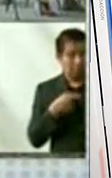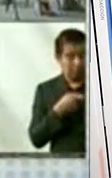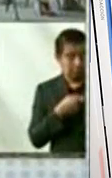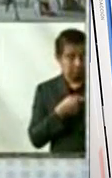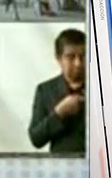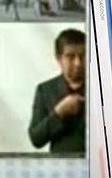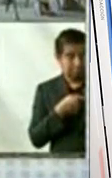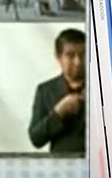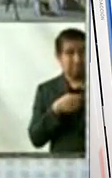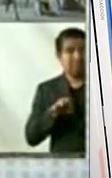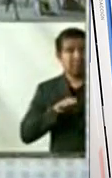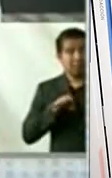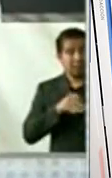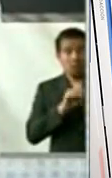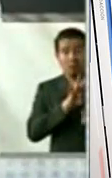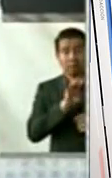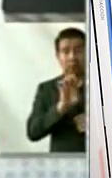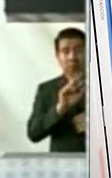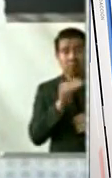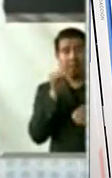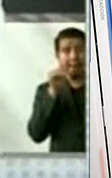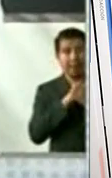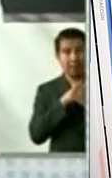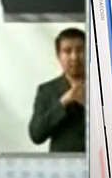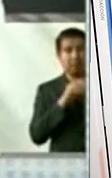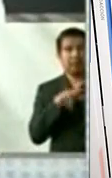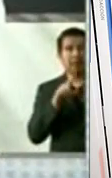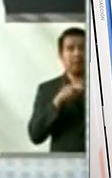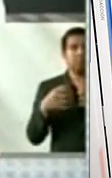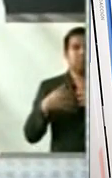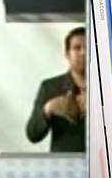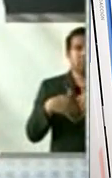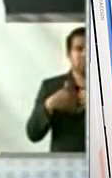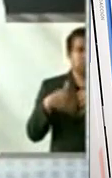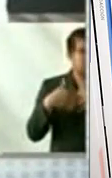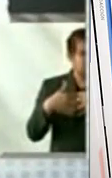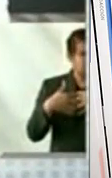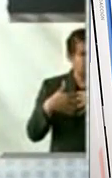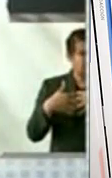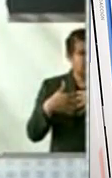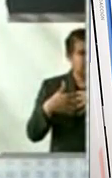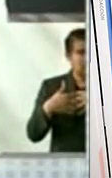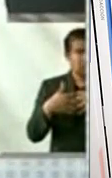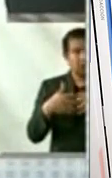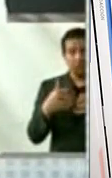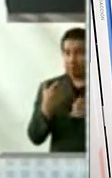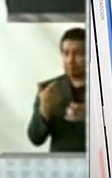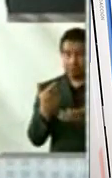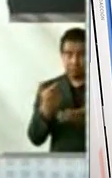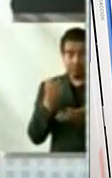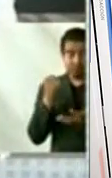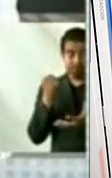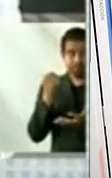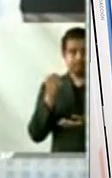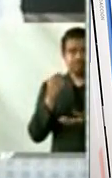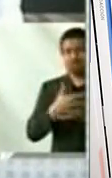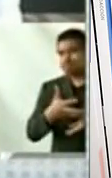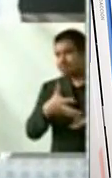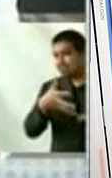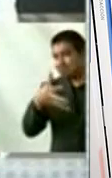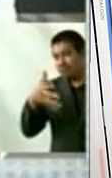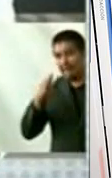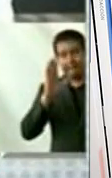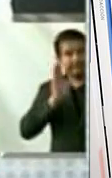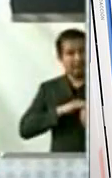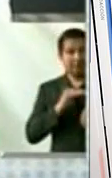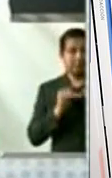en materia de energías renovables y la vinculación que México ha hecho